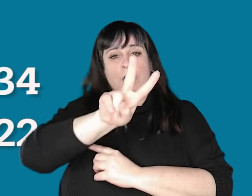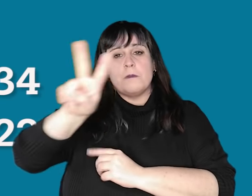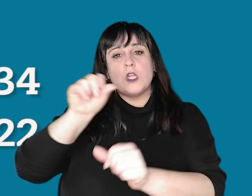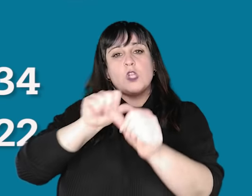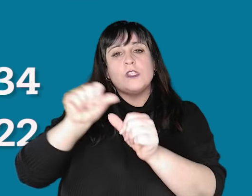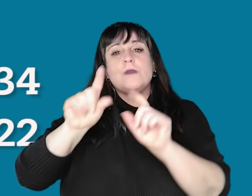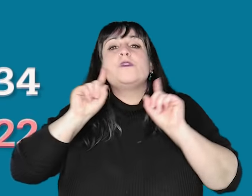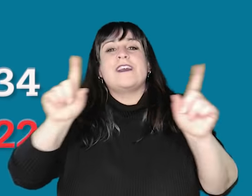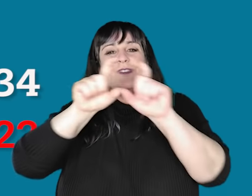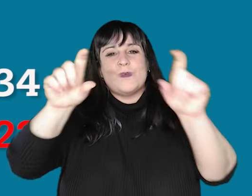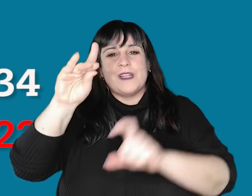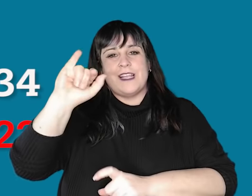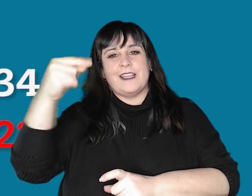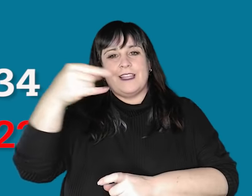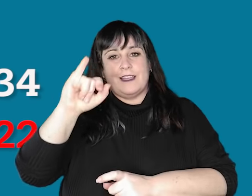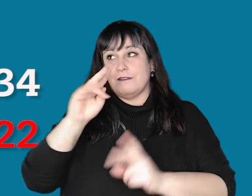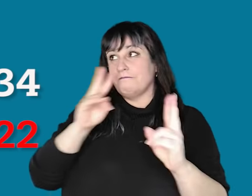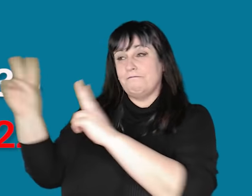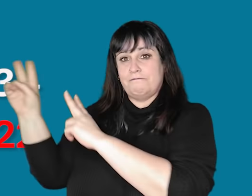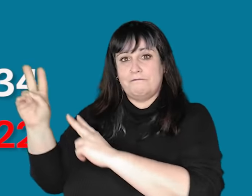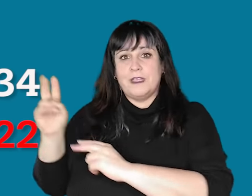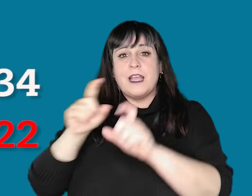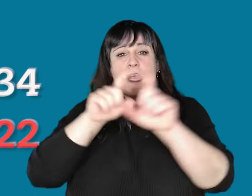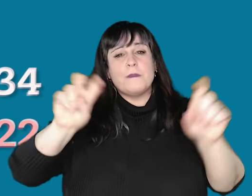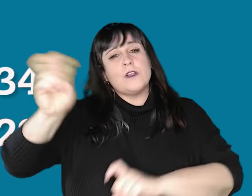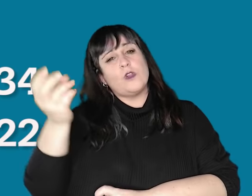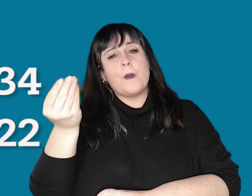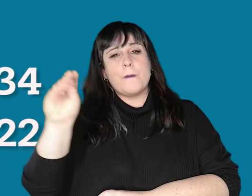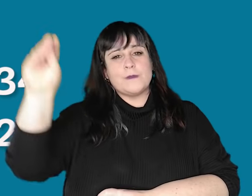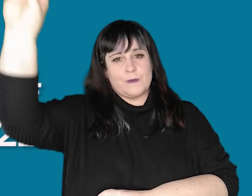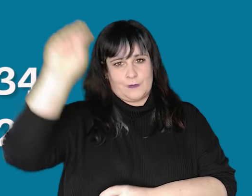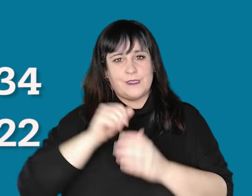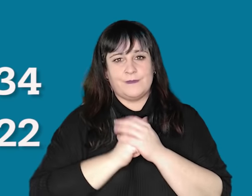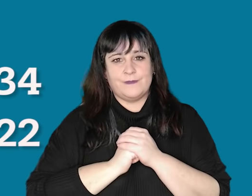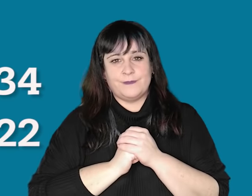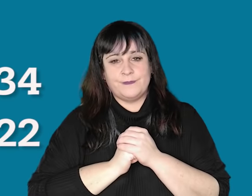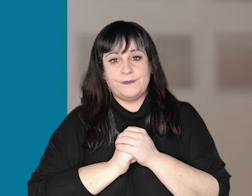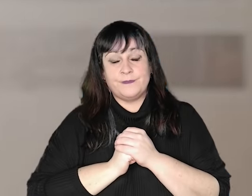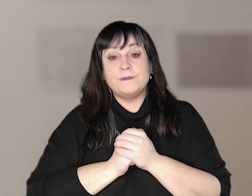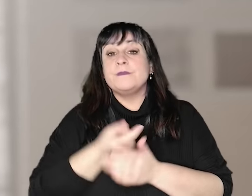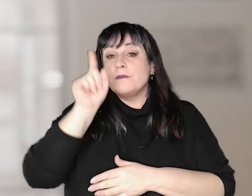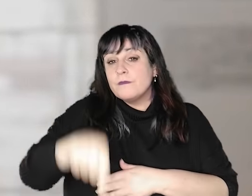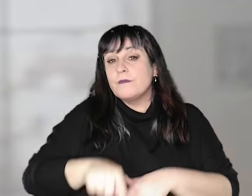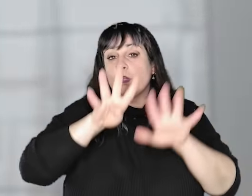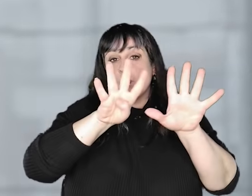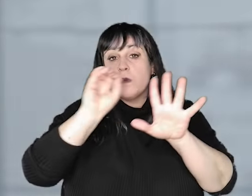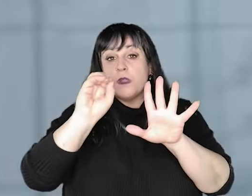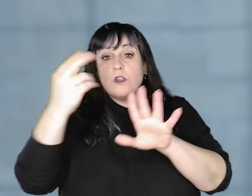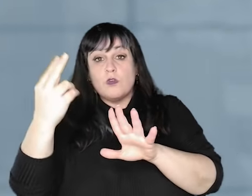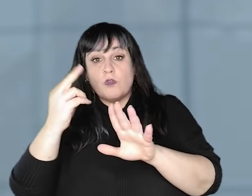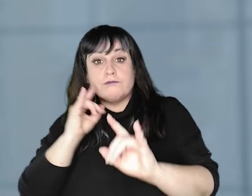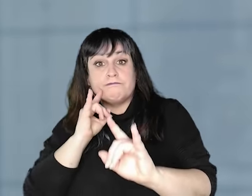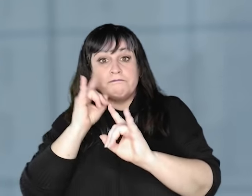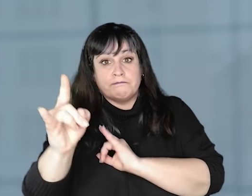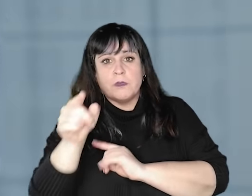costaría 22 céntimo si llamas con digi pero 2,11 € desde Yoigo o MásMóvil si marcas un